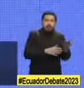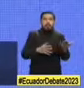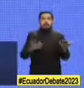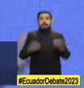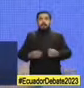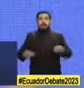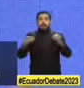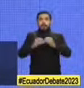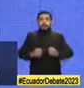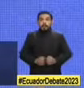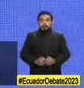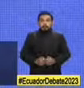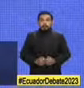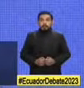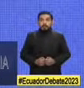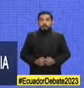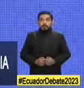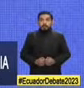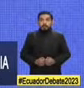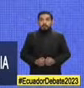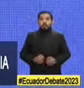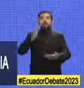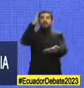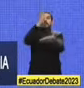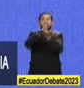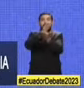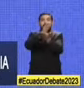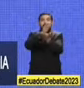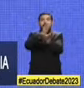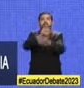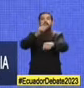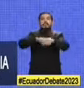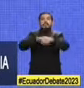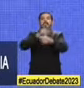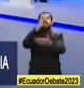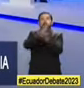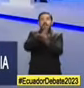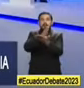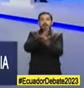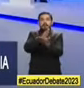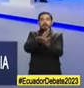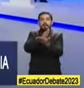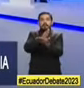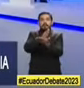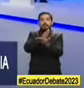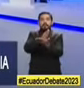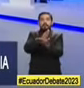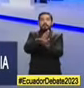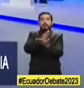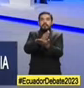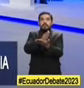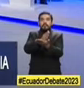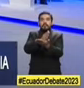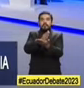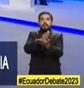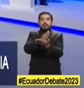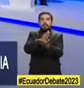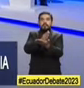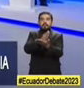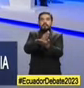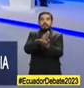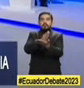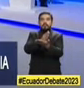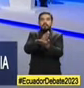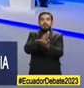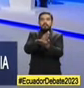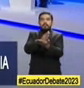desesperación. Déjeme, pero pare el tiempo otra vez. Está detenido el tiempo su respuesta no corresponde. No.